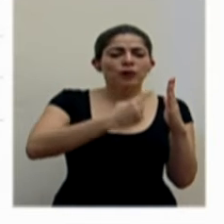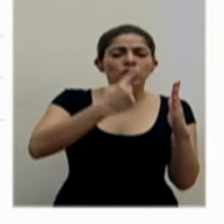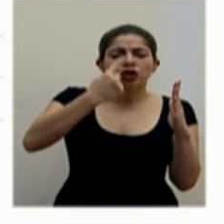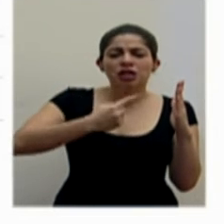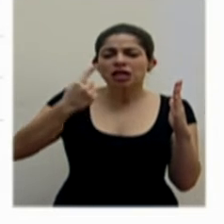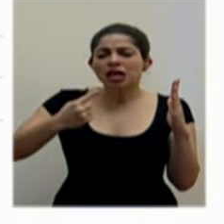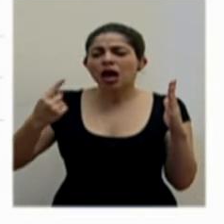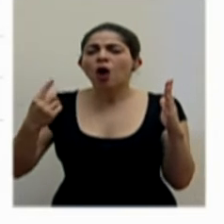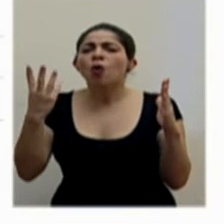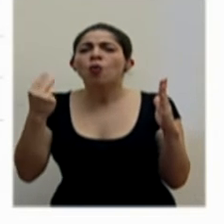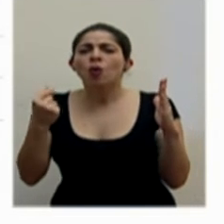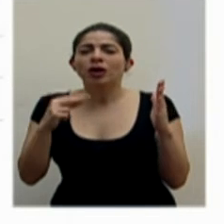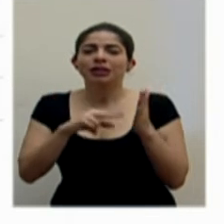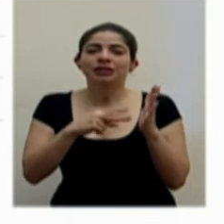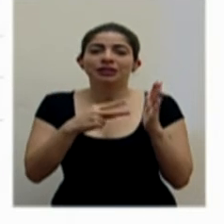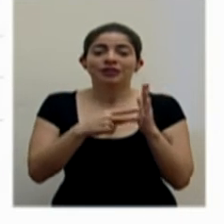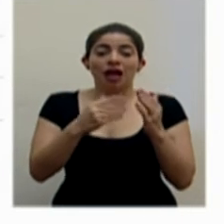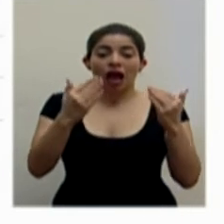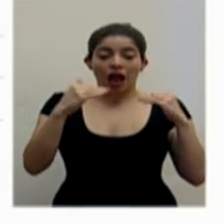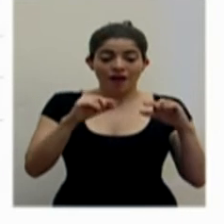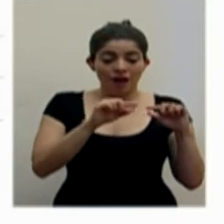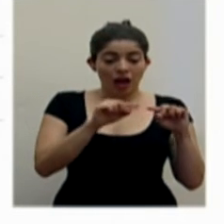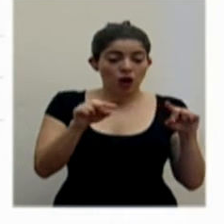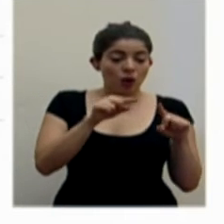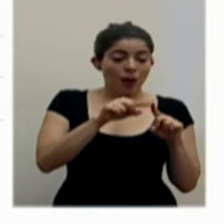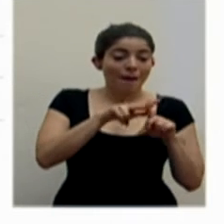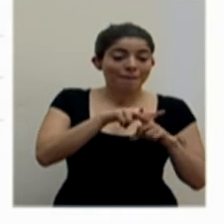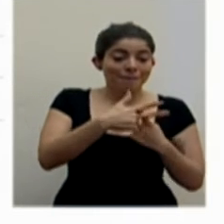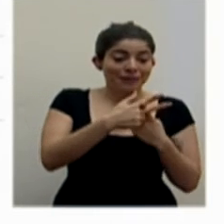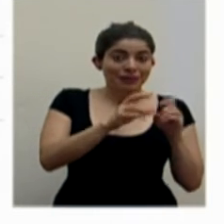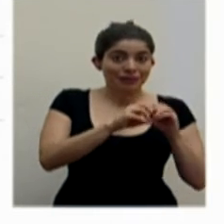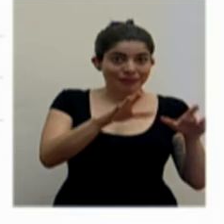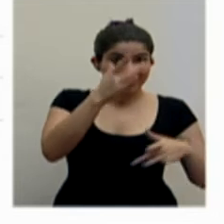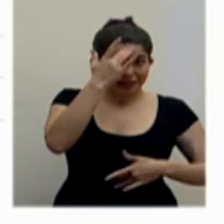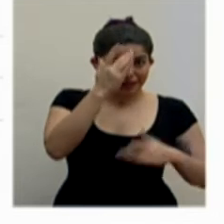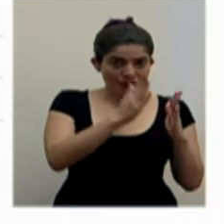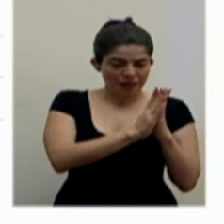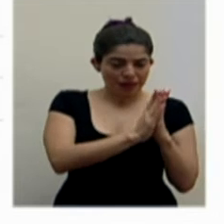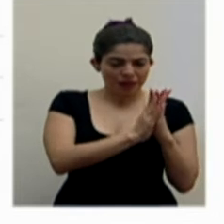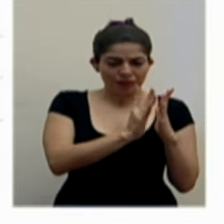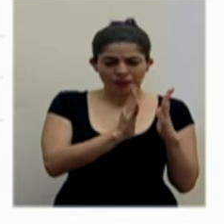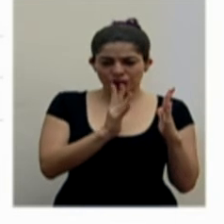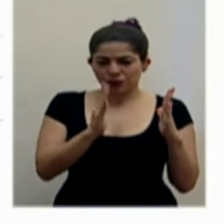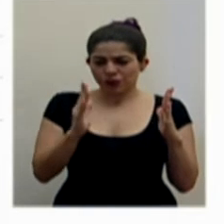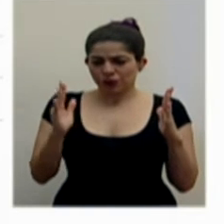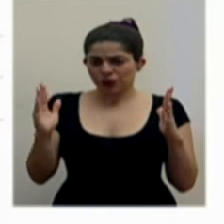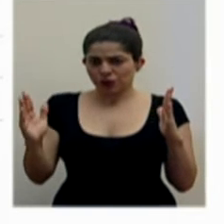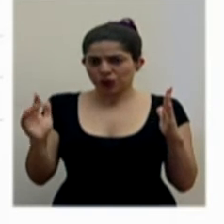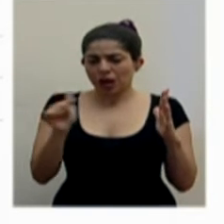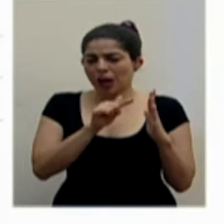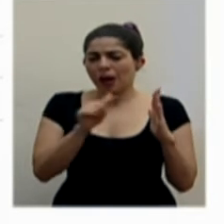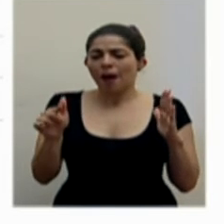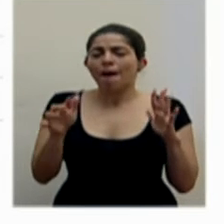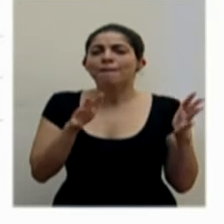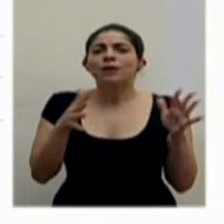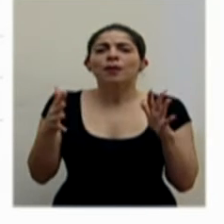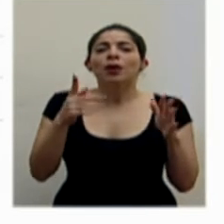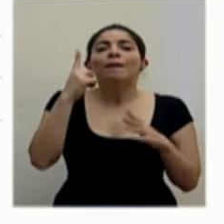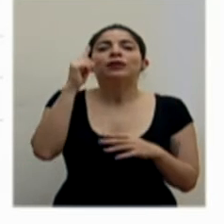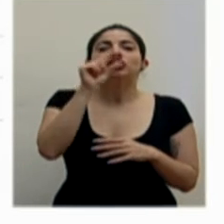el eje de abajo son las semanas desde que inició la pandemia y es el promedio